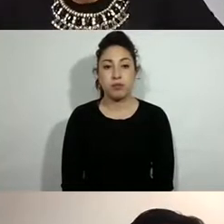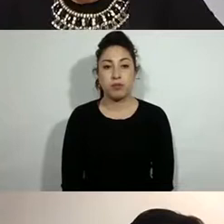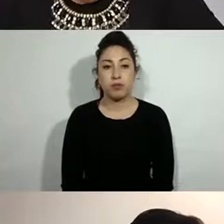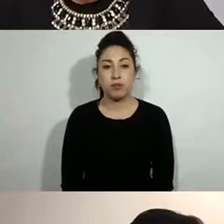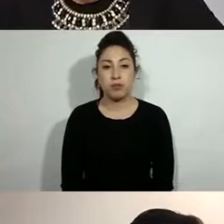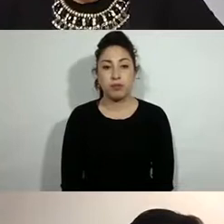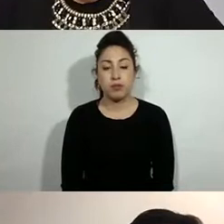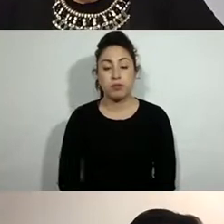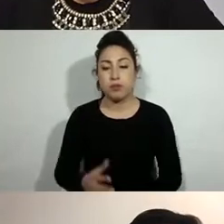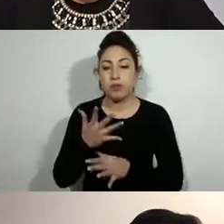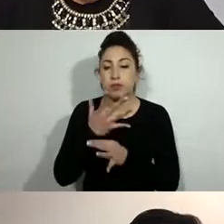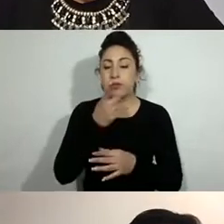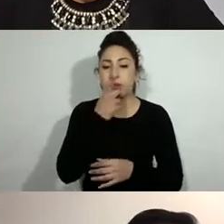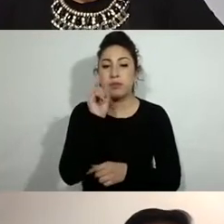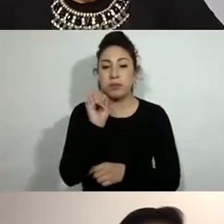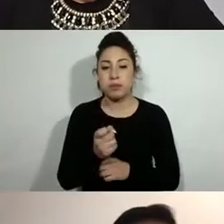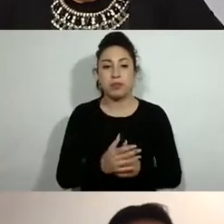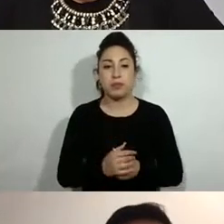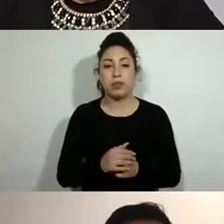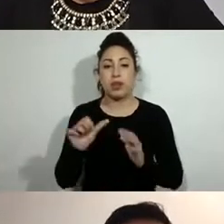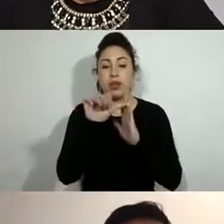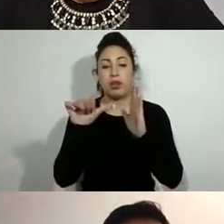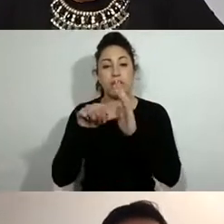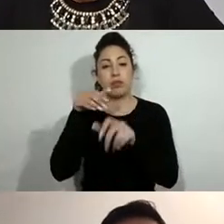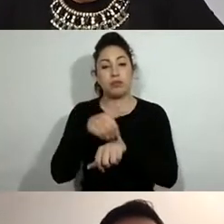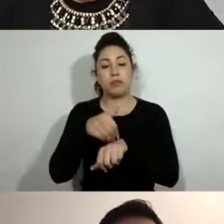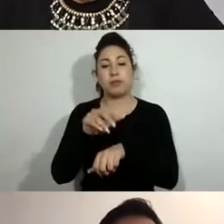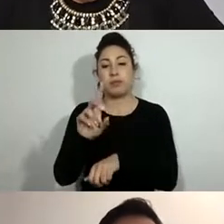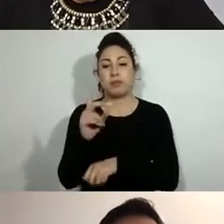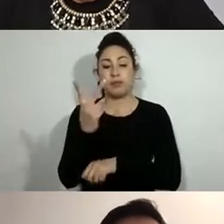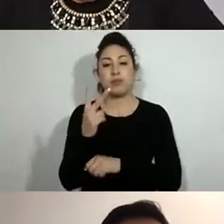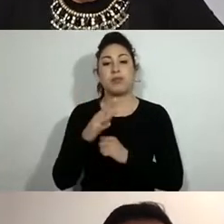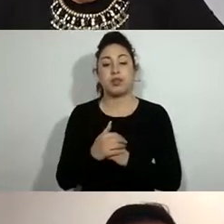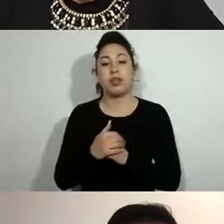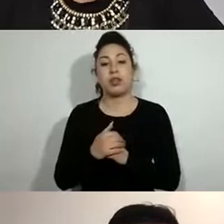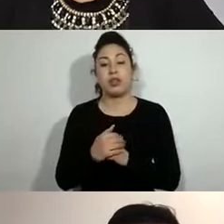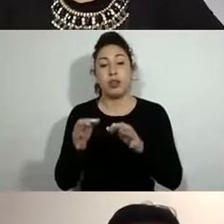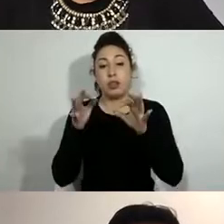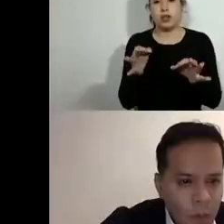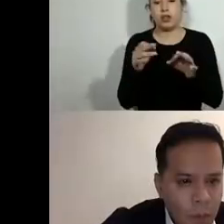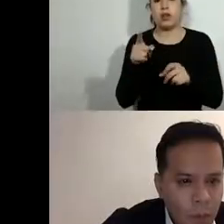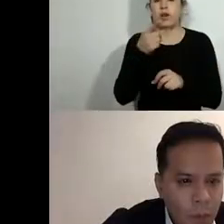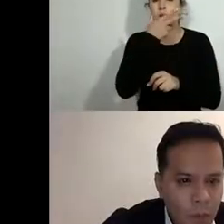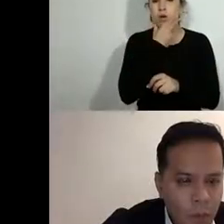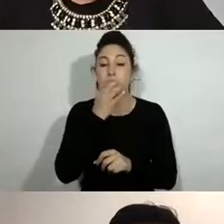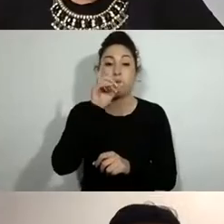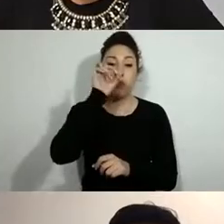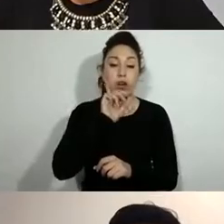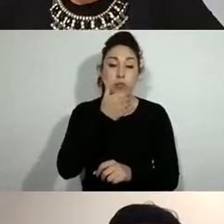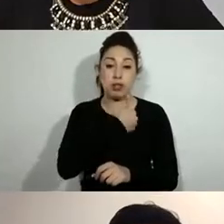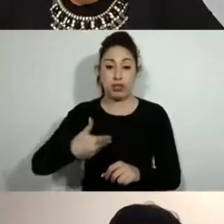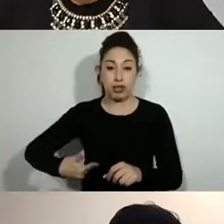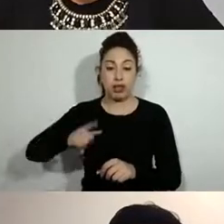Dice lo siguiente, diputada presidenta, artículo 32. Son atribuciones de la o el presidente de la mesa directiva